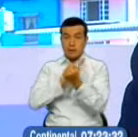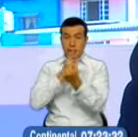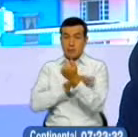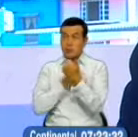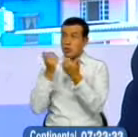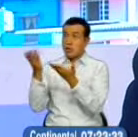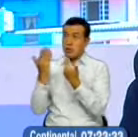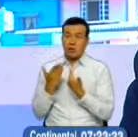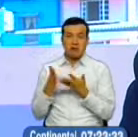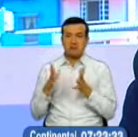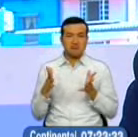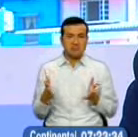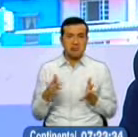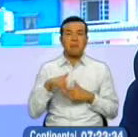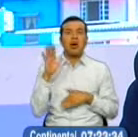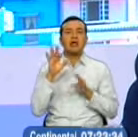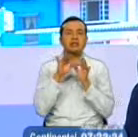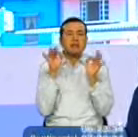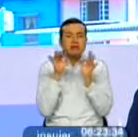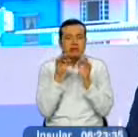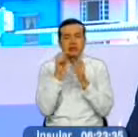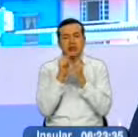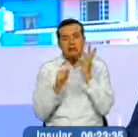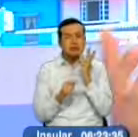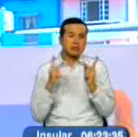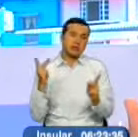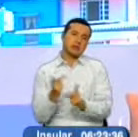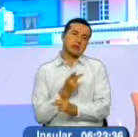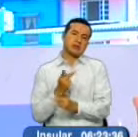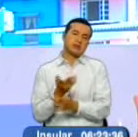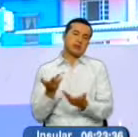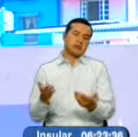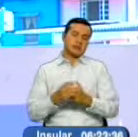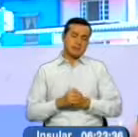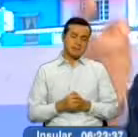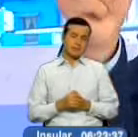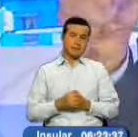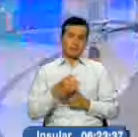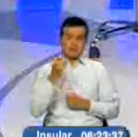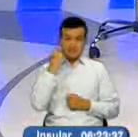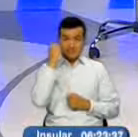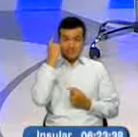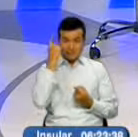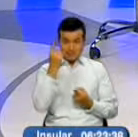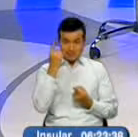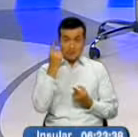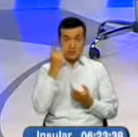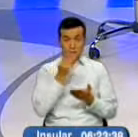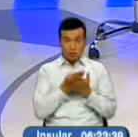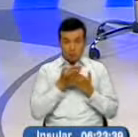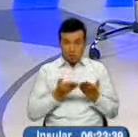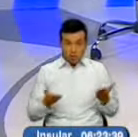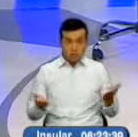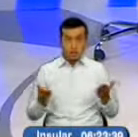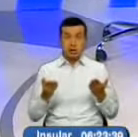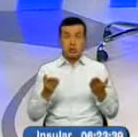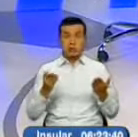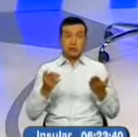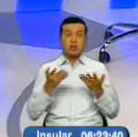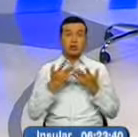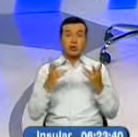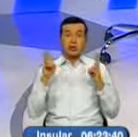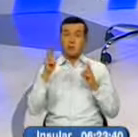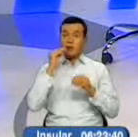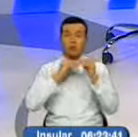materia de comercio exterior no solo tiene un efecto en la oferta, sino también en el consumo y fundamentalmente en los